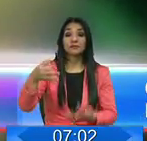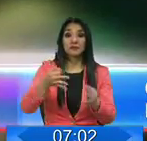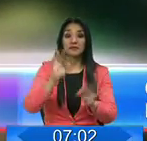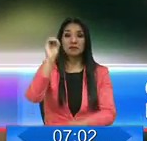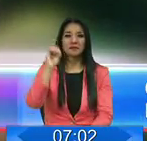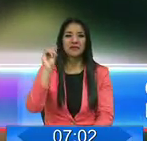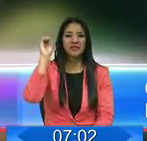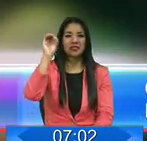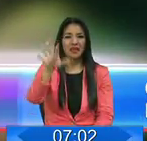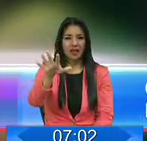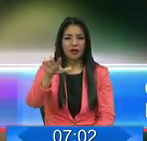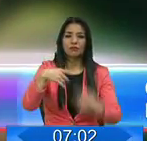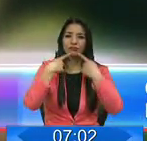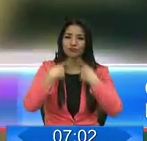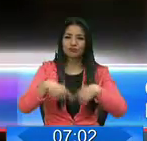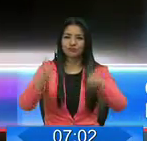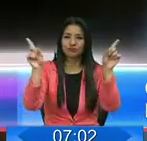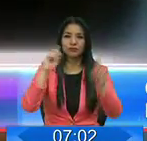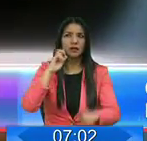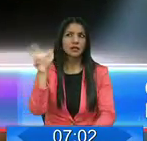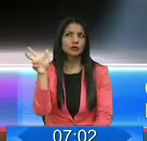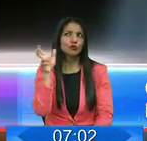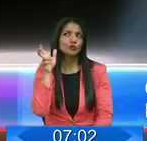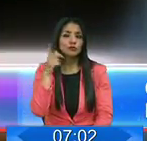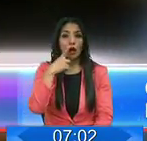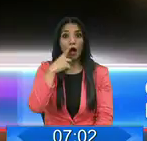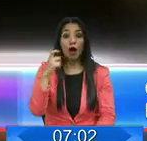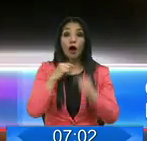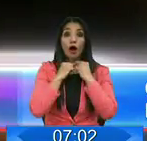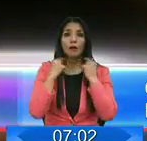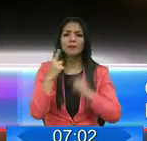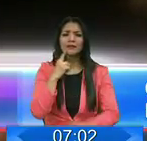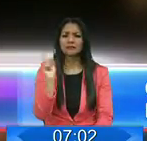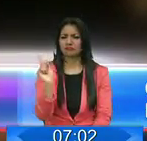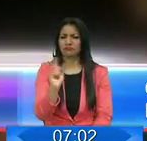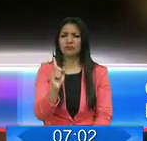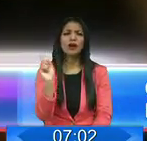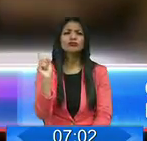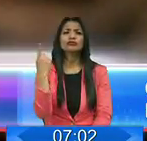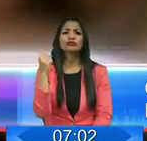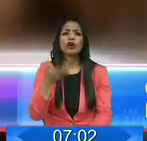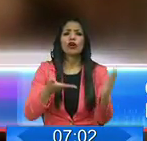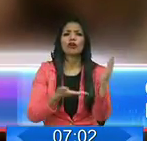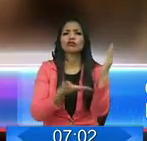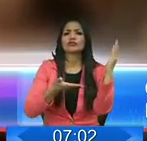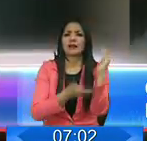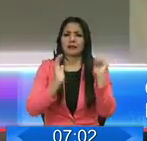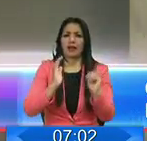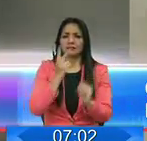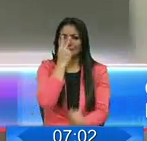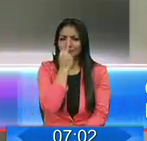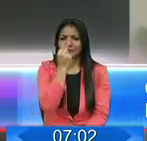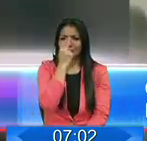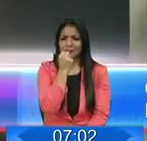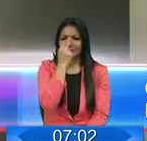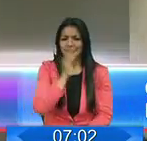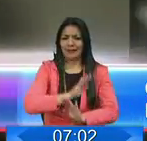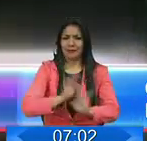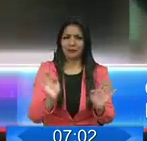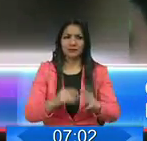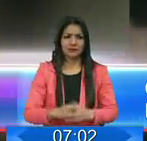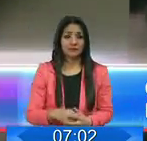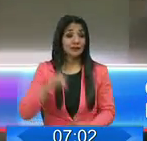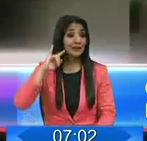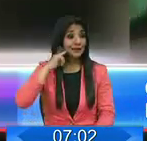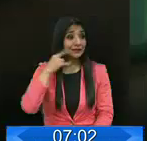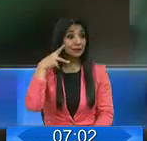salió a la luz el caso, se escucha al sacerdote decir que solo le hacía cosquillas a las infantes. No, yo no estoy diciendo que la niña ha mentido.